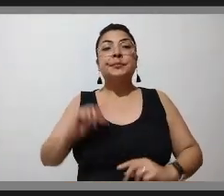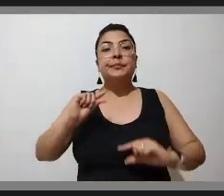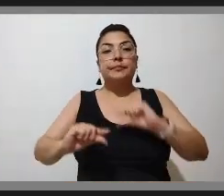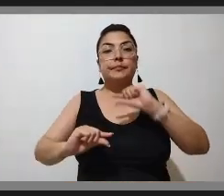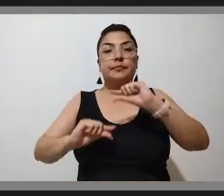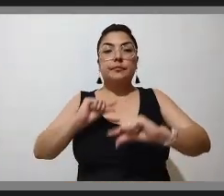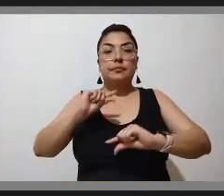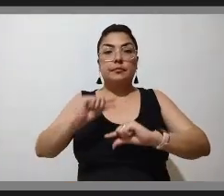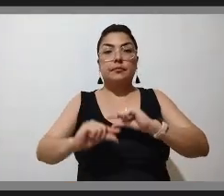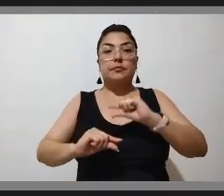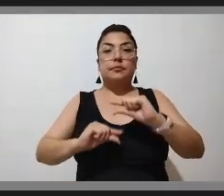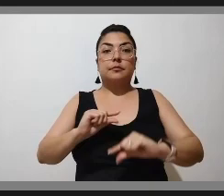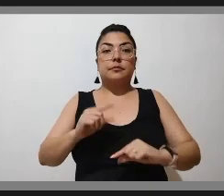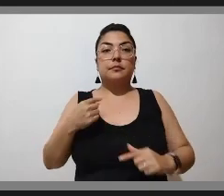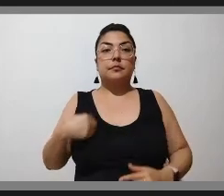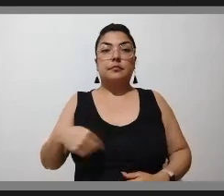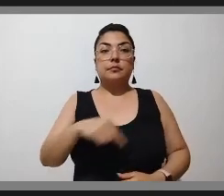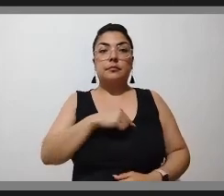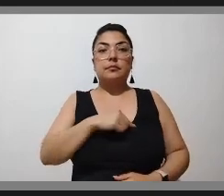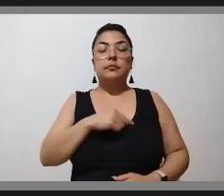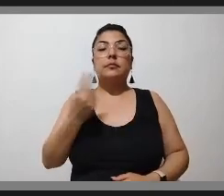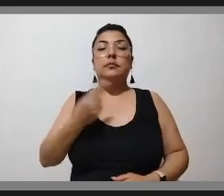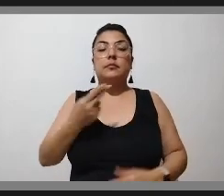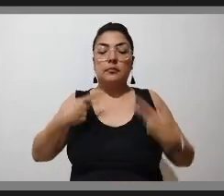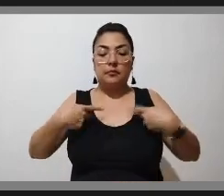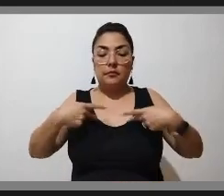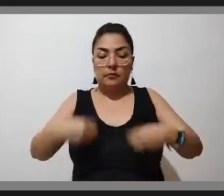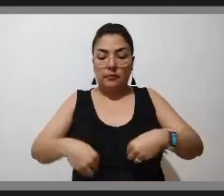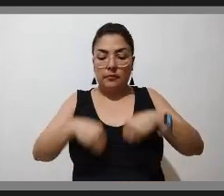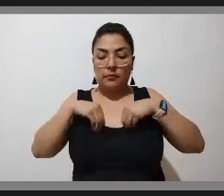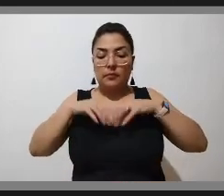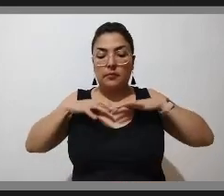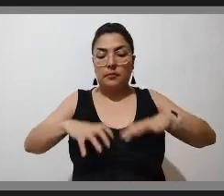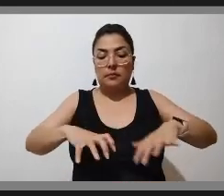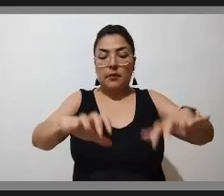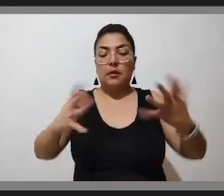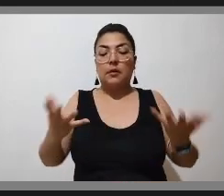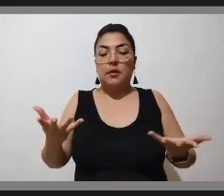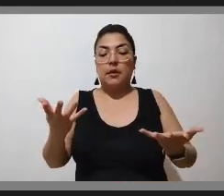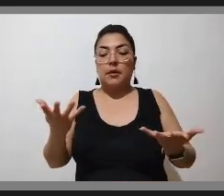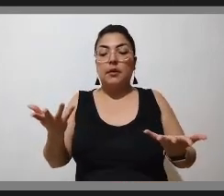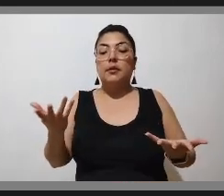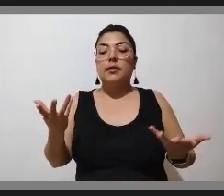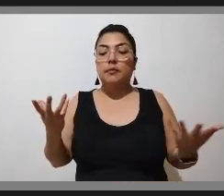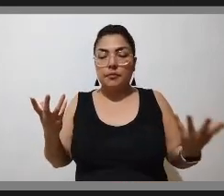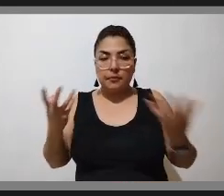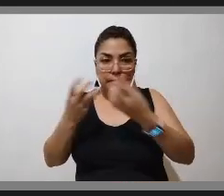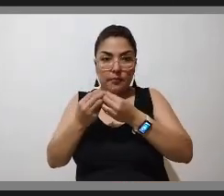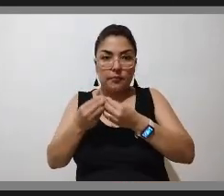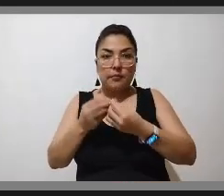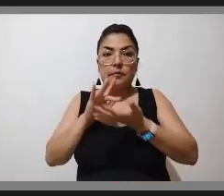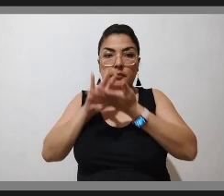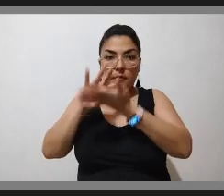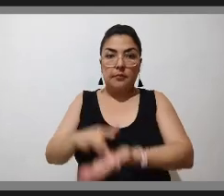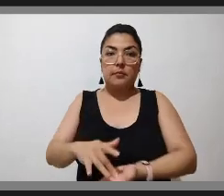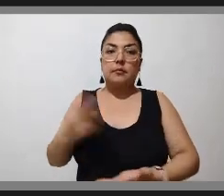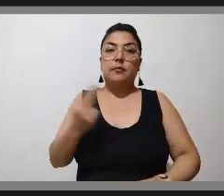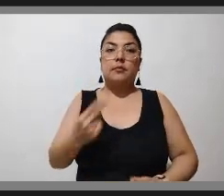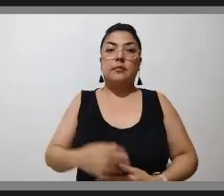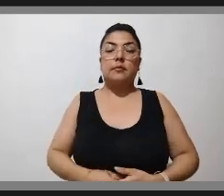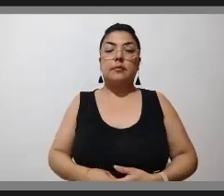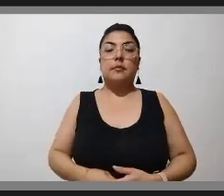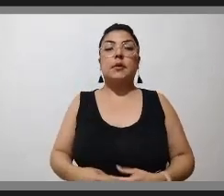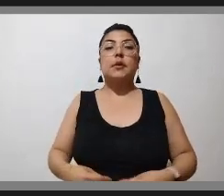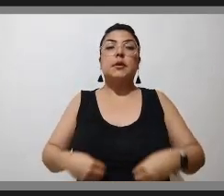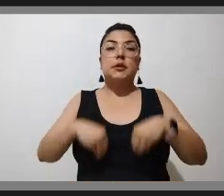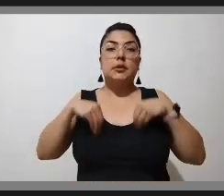poco, tendremos que ir evolucionando como sociedad. Ya la parte política, la parte legal se está haciendo, que también ha ido